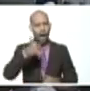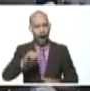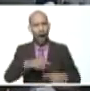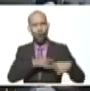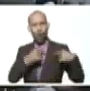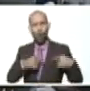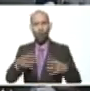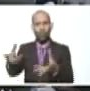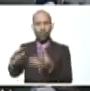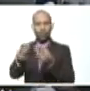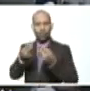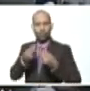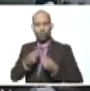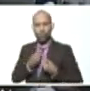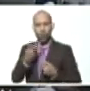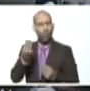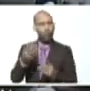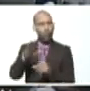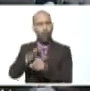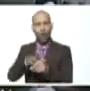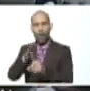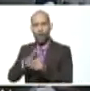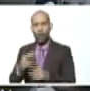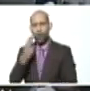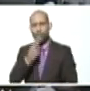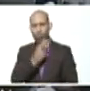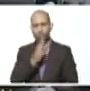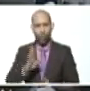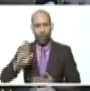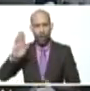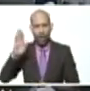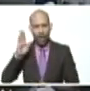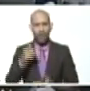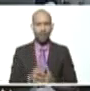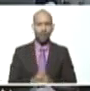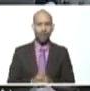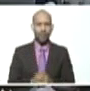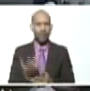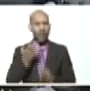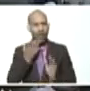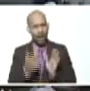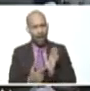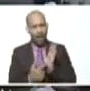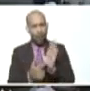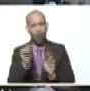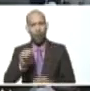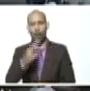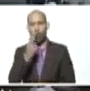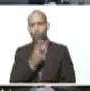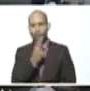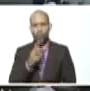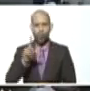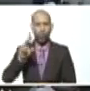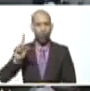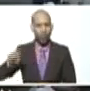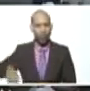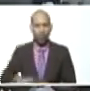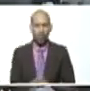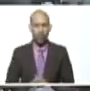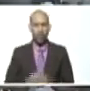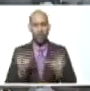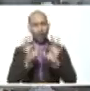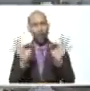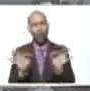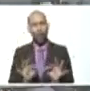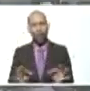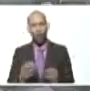con cariño y devoción como promesa de orientar sus vidas según su ejemplo y compromiso. En sus formas